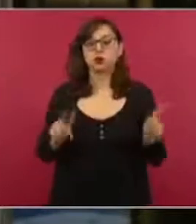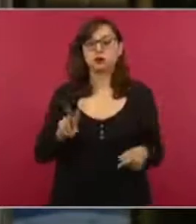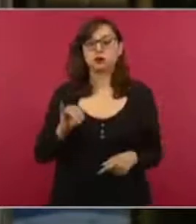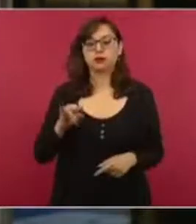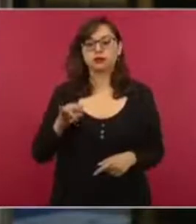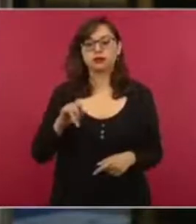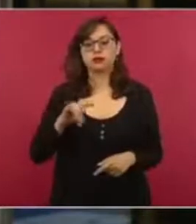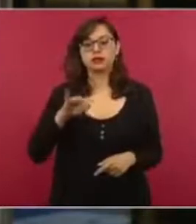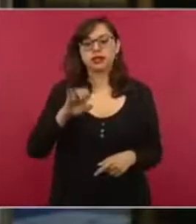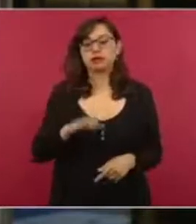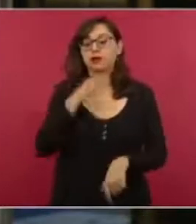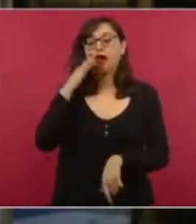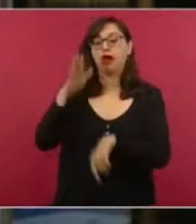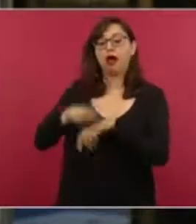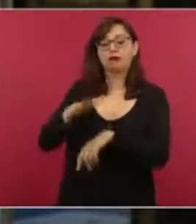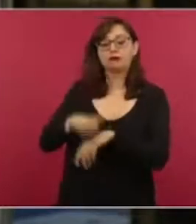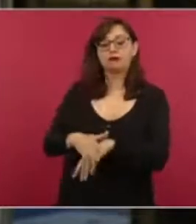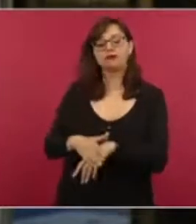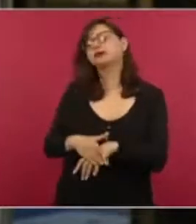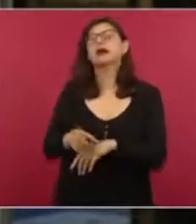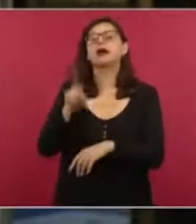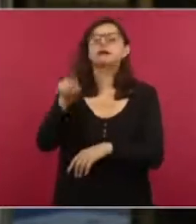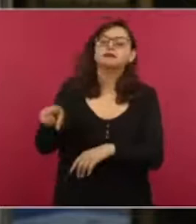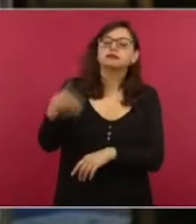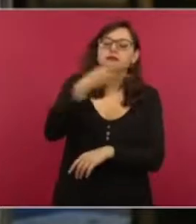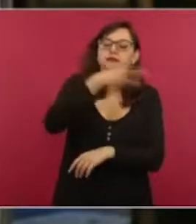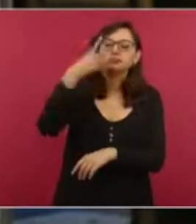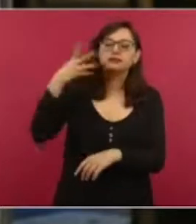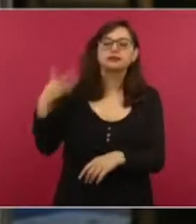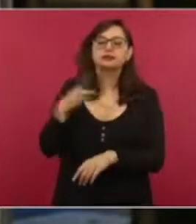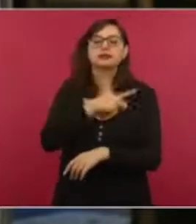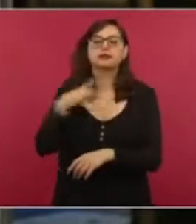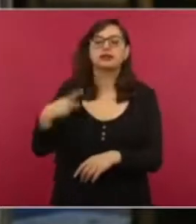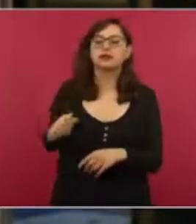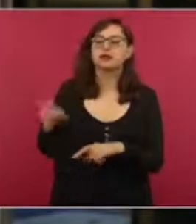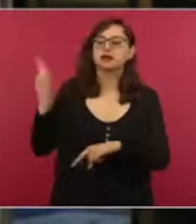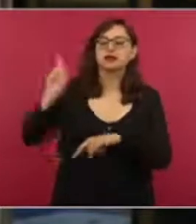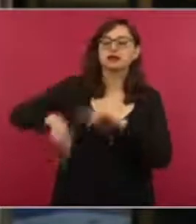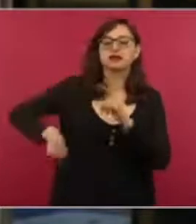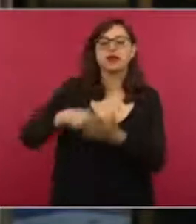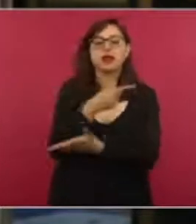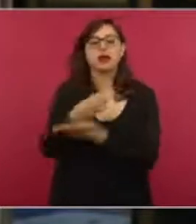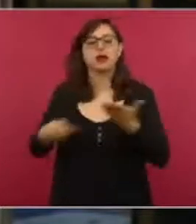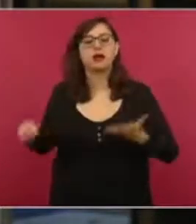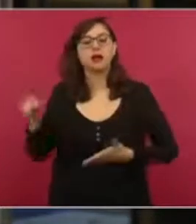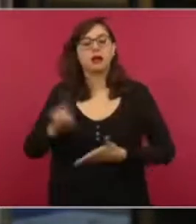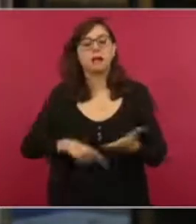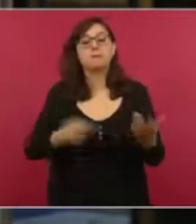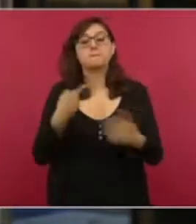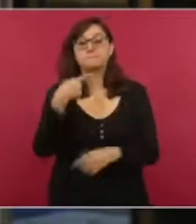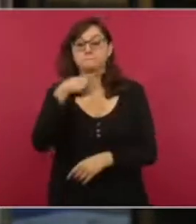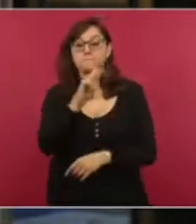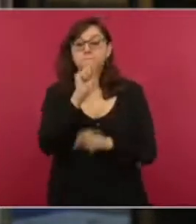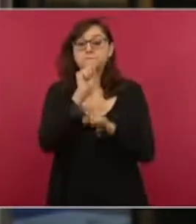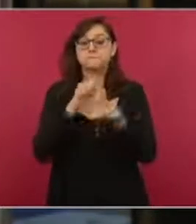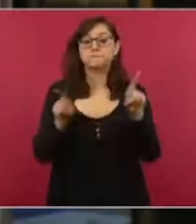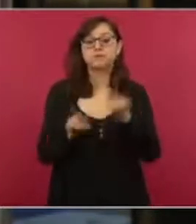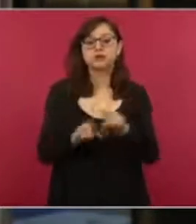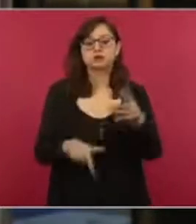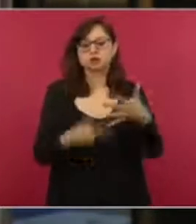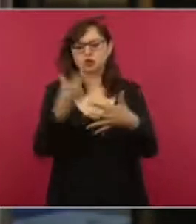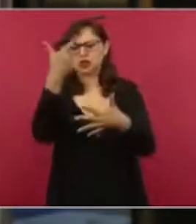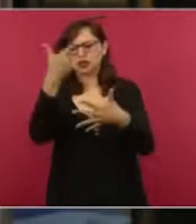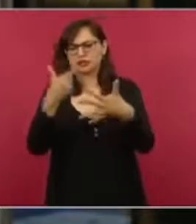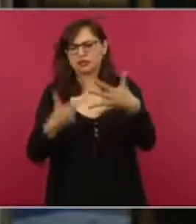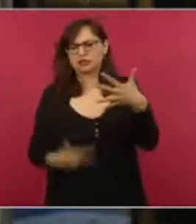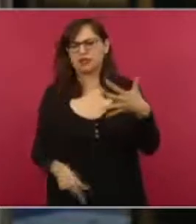al secretario de Seguridad Nacional y de Estado de la administración de Joe Biden, pero en su lista de personas que, bueno,